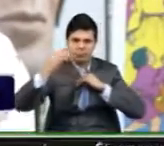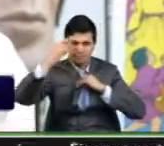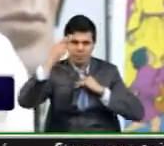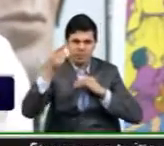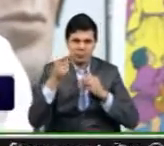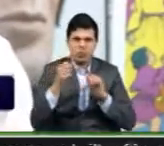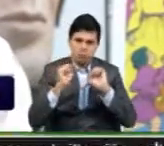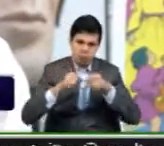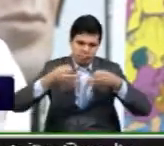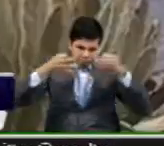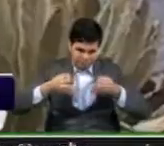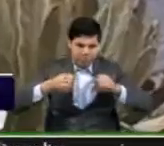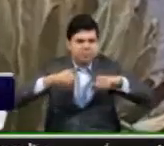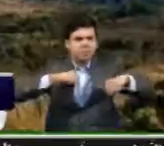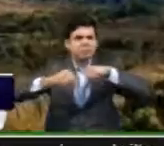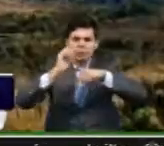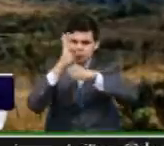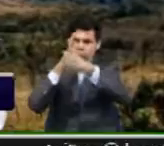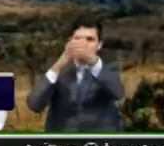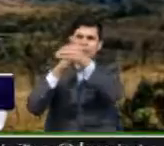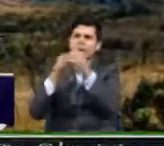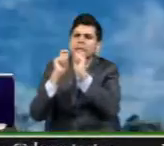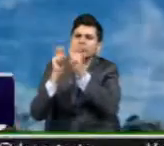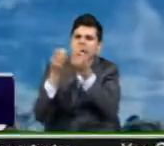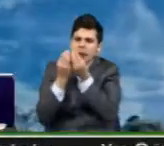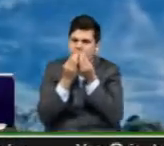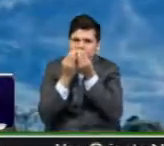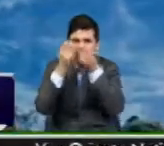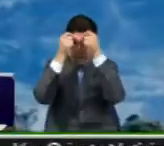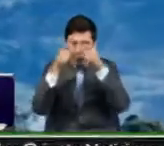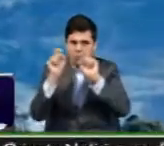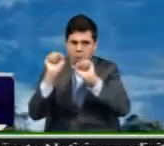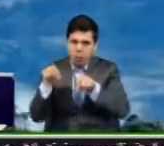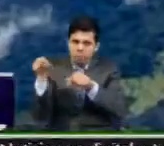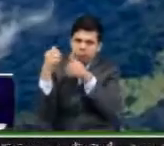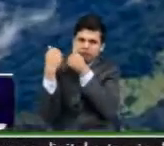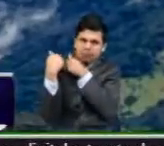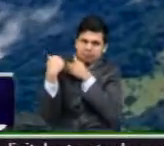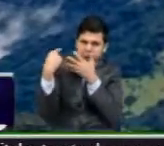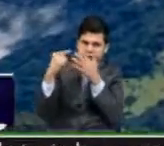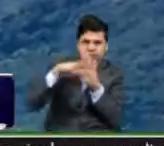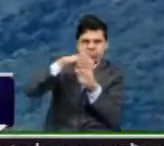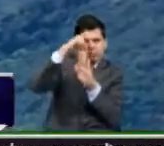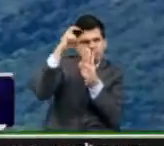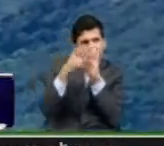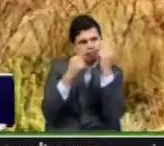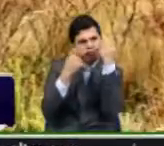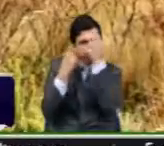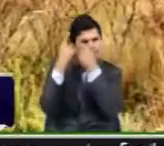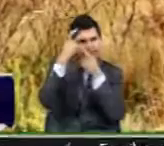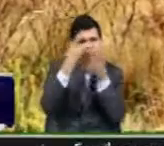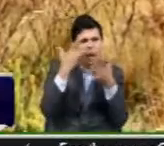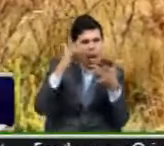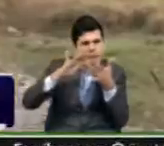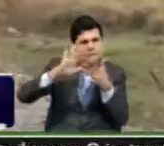la acción de tutela será remitida al consejo de estado para que sea el consejo de estado quien quien estudie los términos tanto en la impugnación